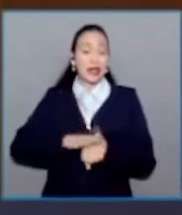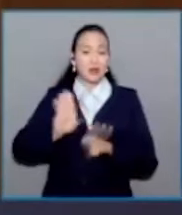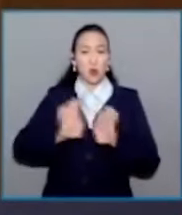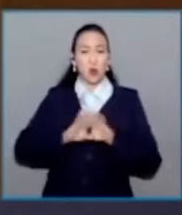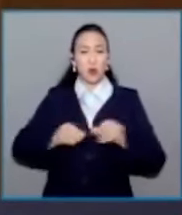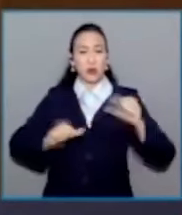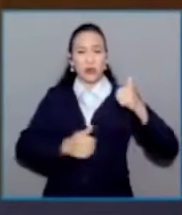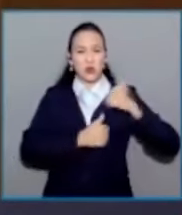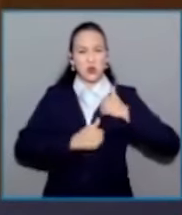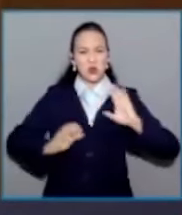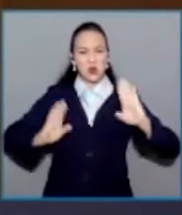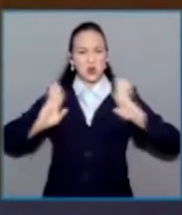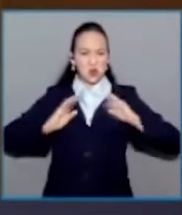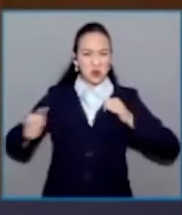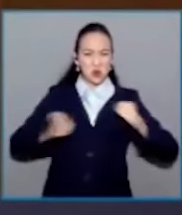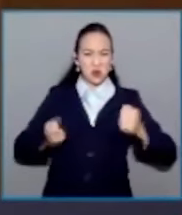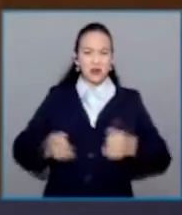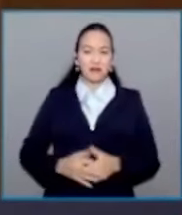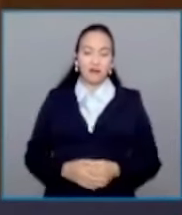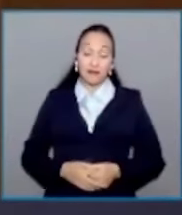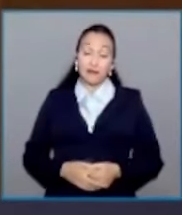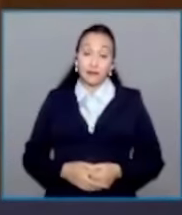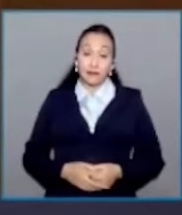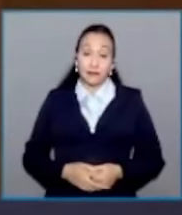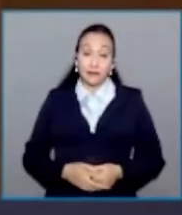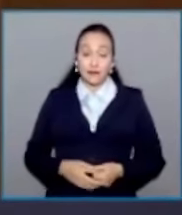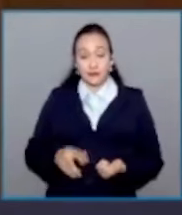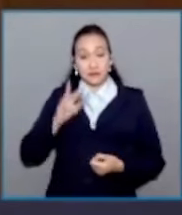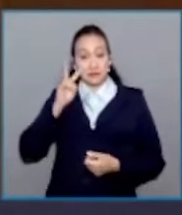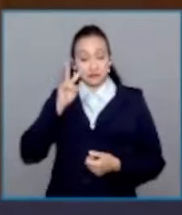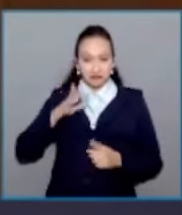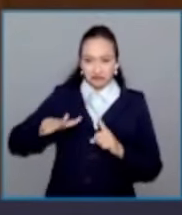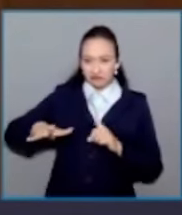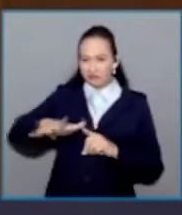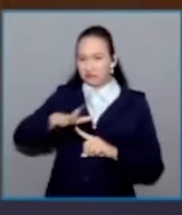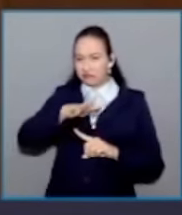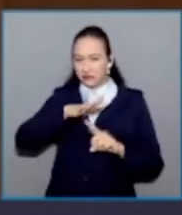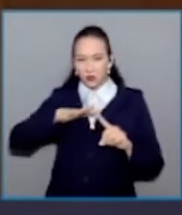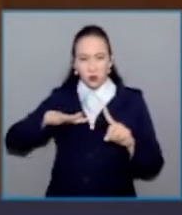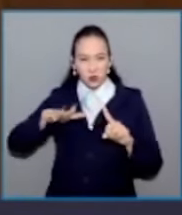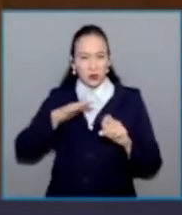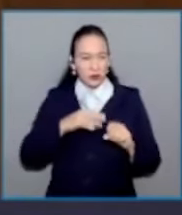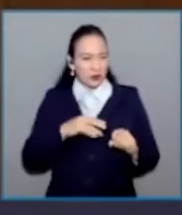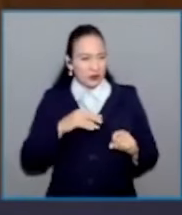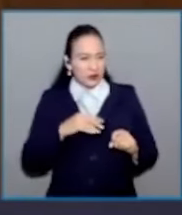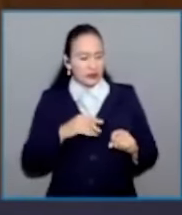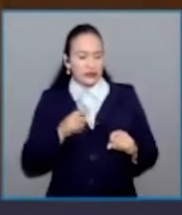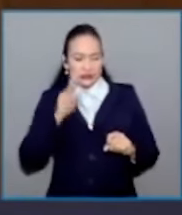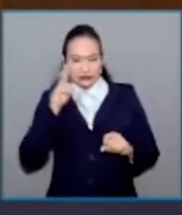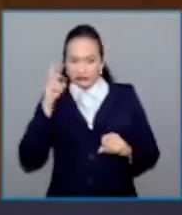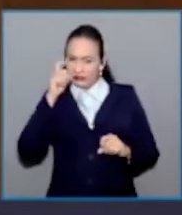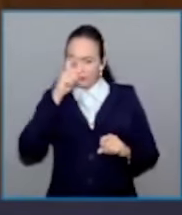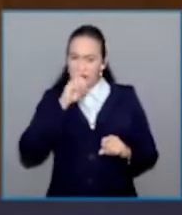bien o para mal aunque creo que todos sospechamos la respuesta se ha convertido en un auténtico